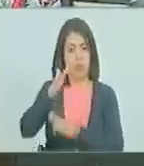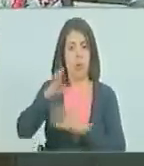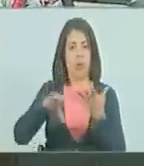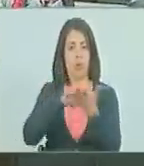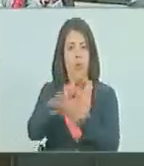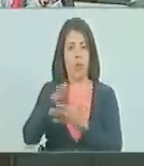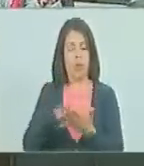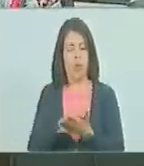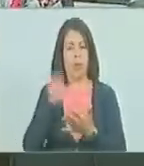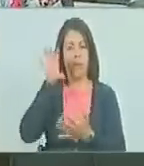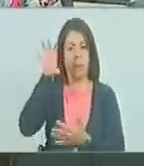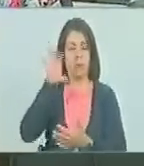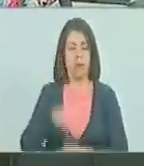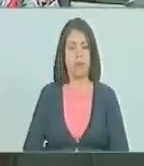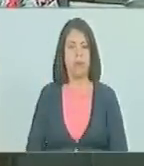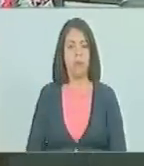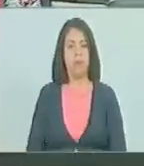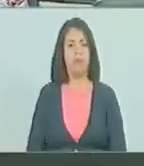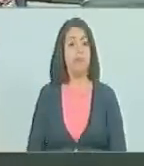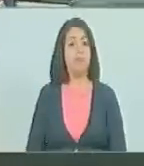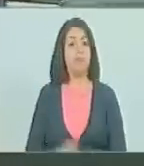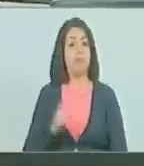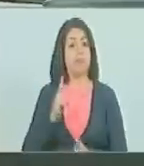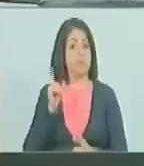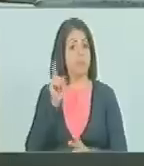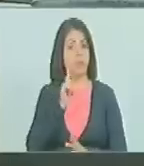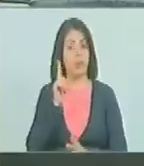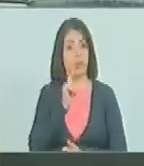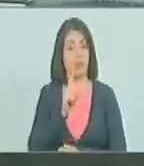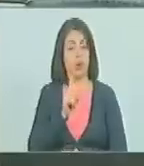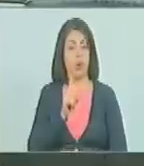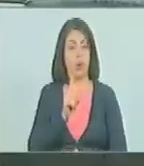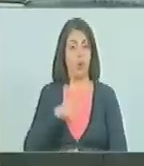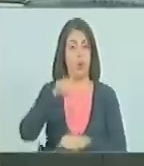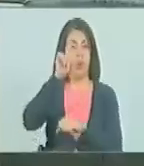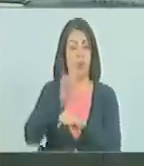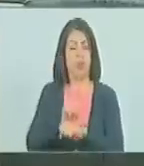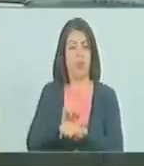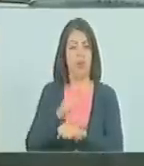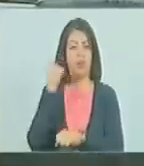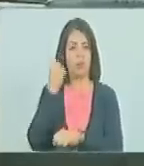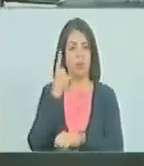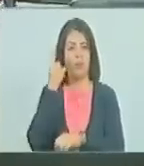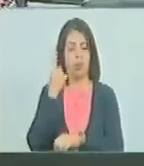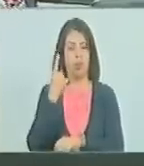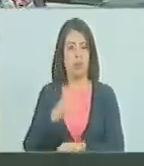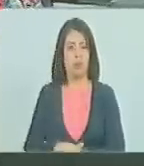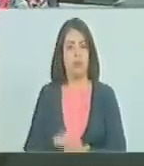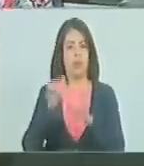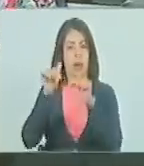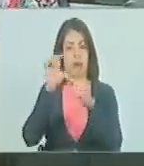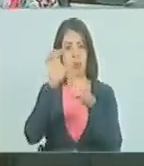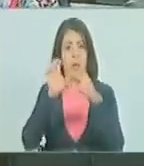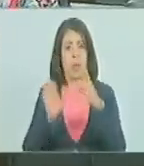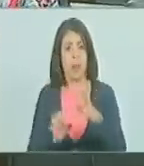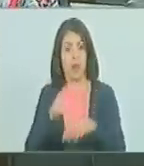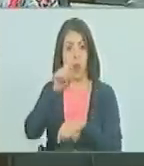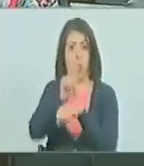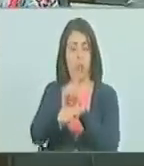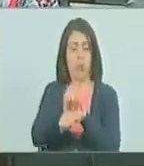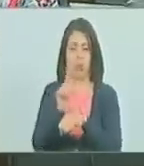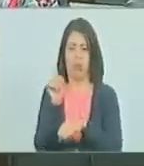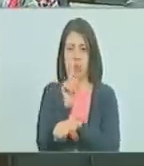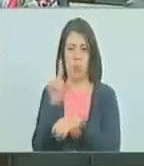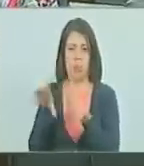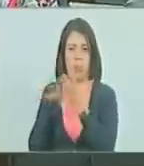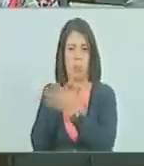la crisis en el país. Crisis que, por cierto, no es imputable única y exclusivamente a estos elementos. Había